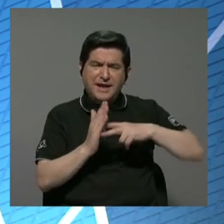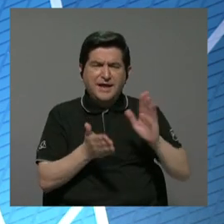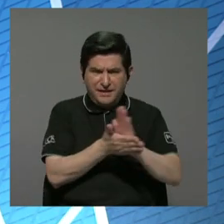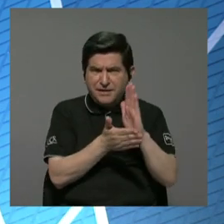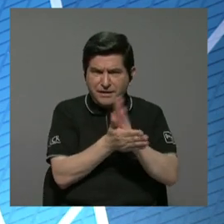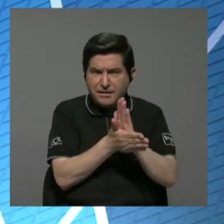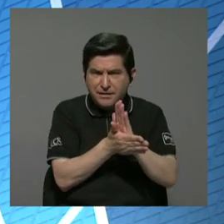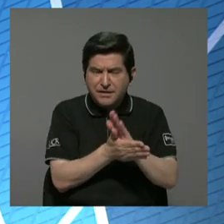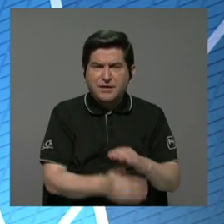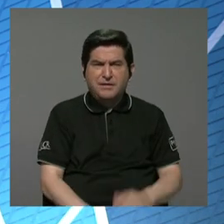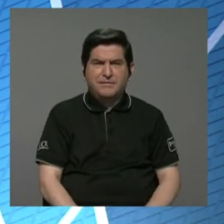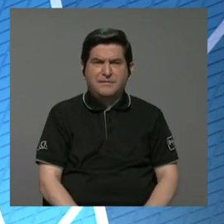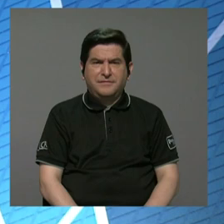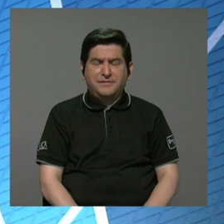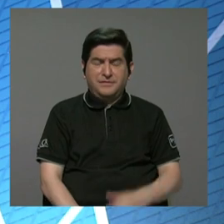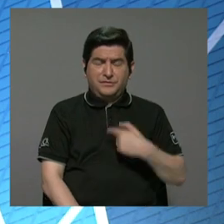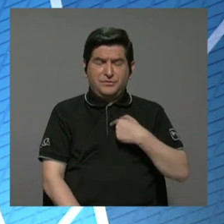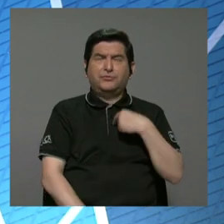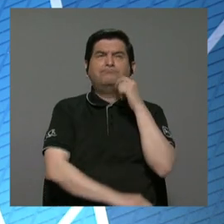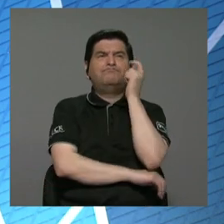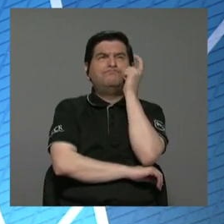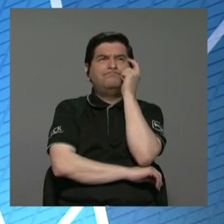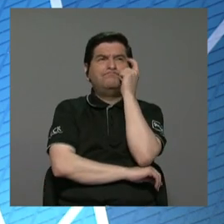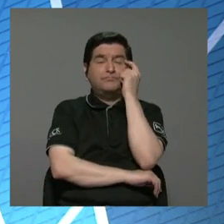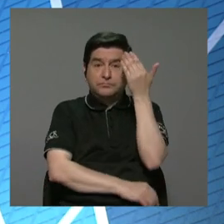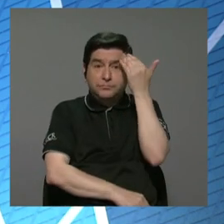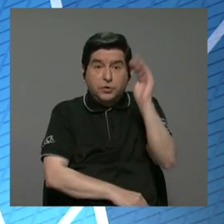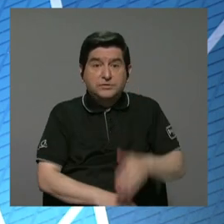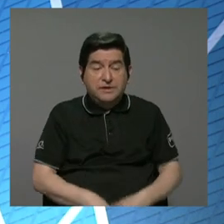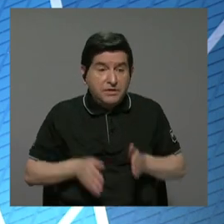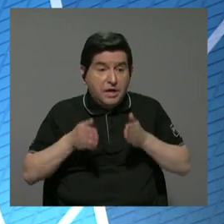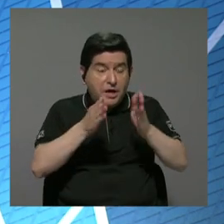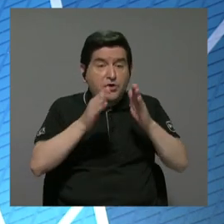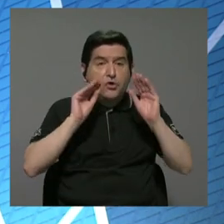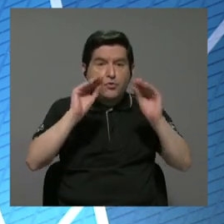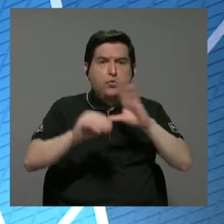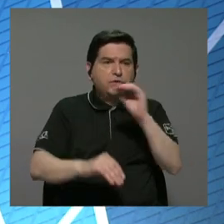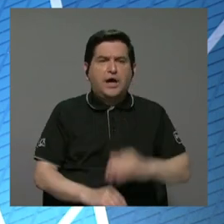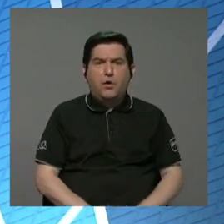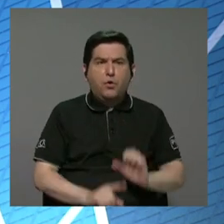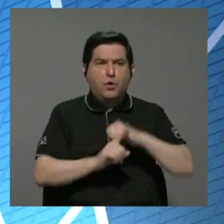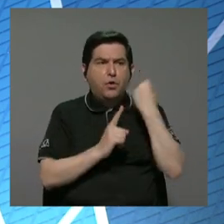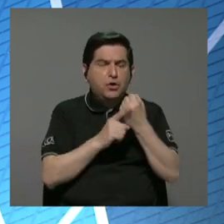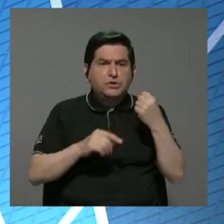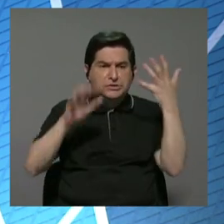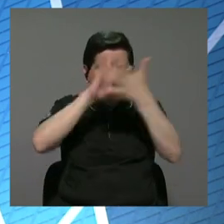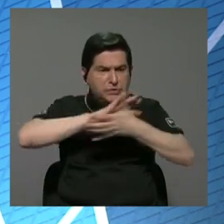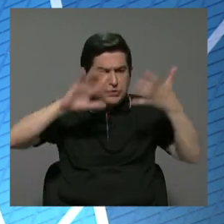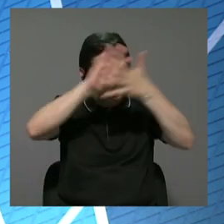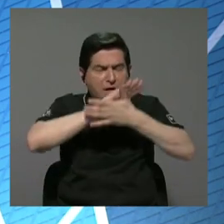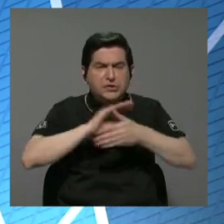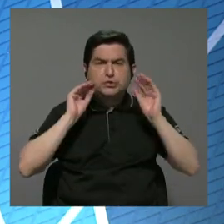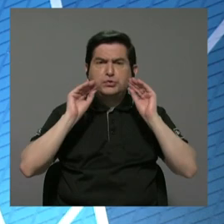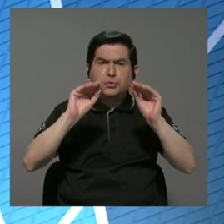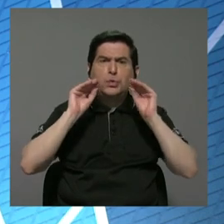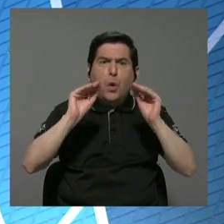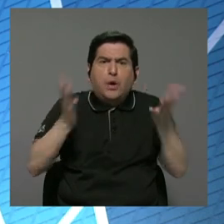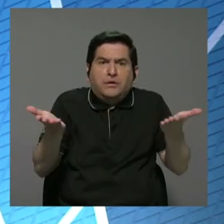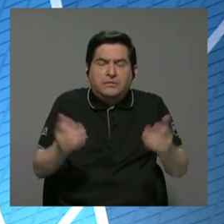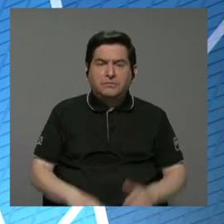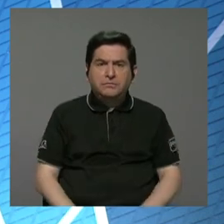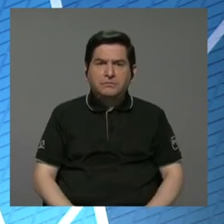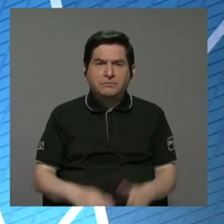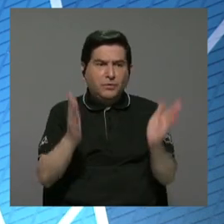yo un poco, ¿verdad?, me quedé pensando que no sabía si era la ruta de la educación o el laberinto de la educación, ¿verdad? Porque en realidad no